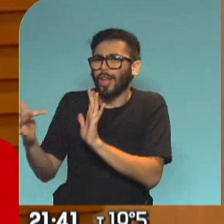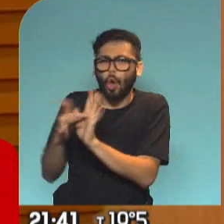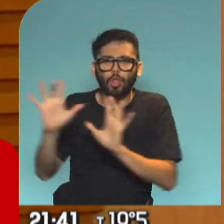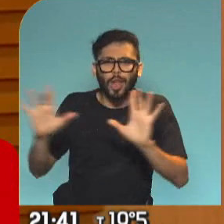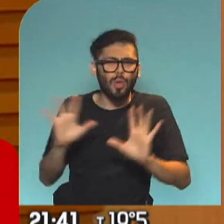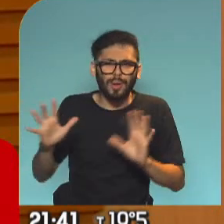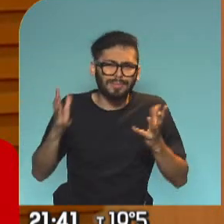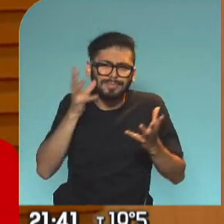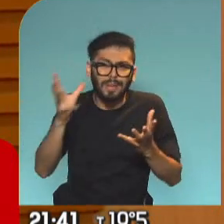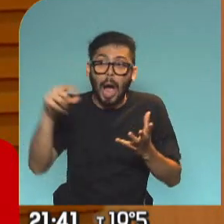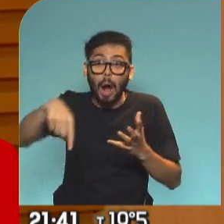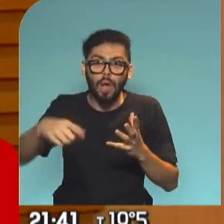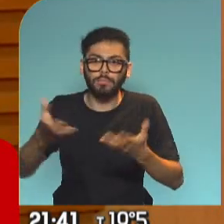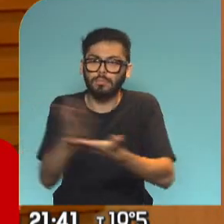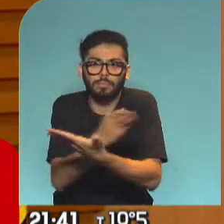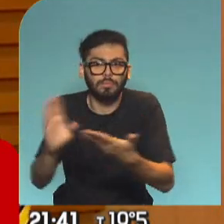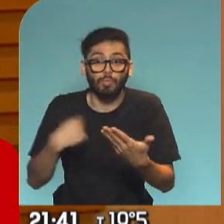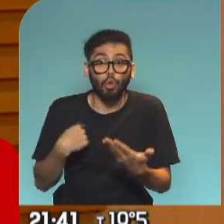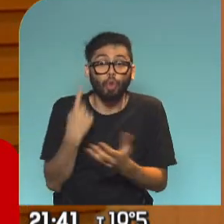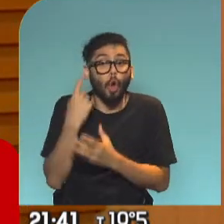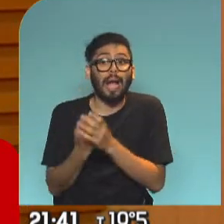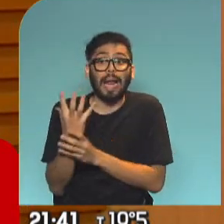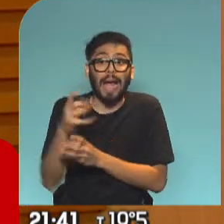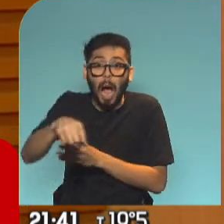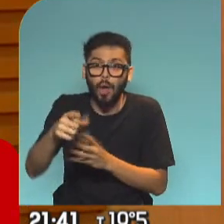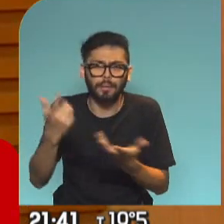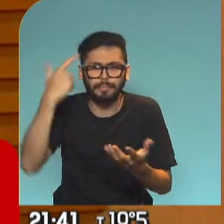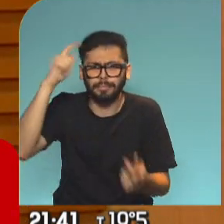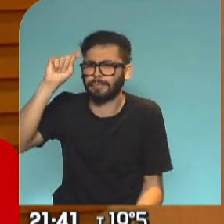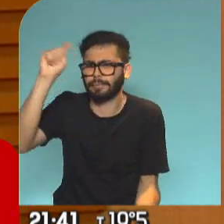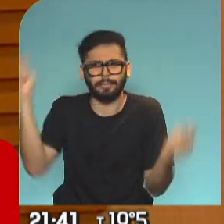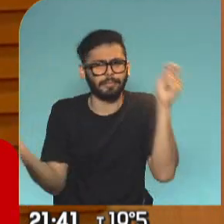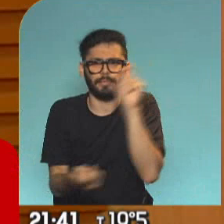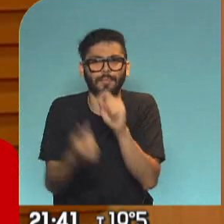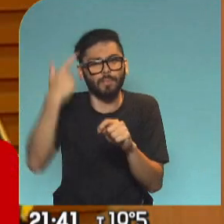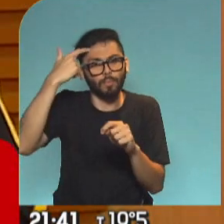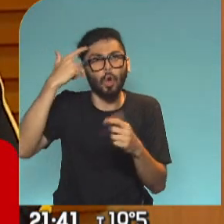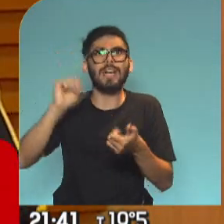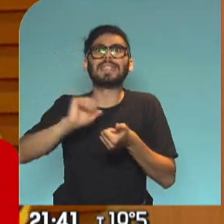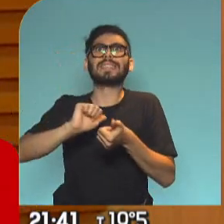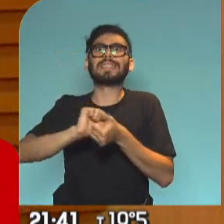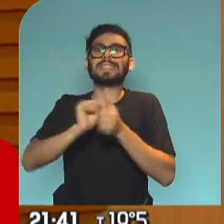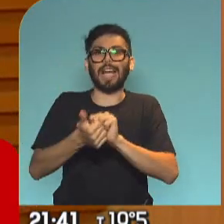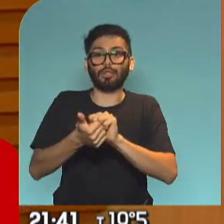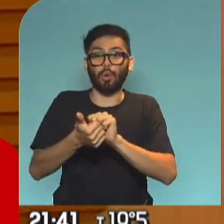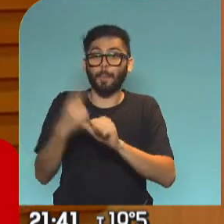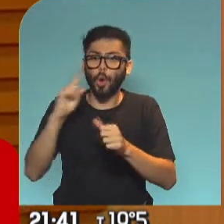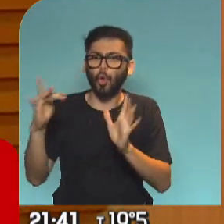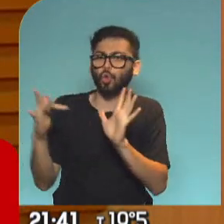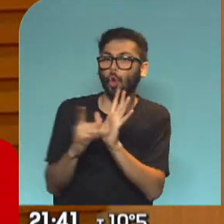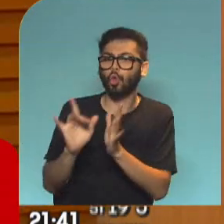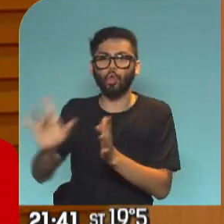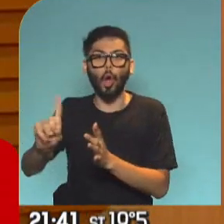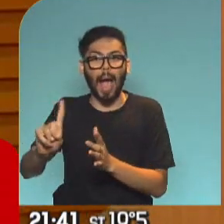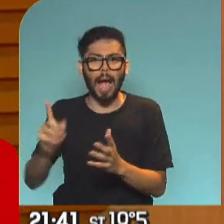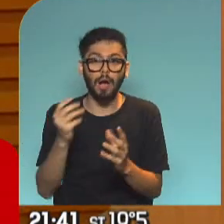en mi caso como creador, que rever cómo repensar el sexo desde un lugar sin contacto, lo cual fue un gran desafío.